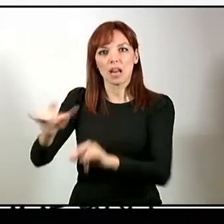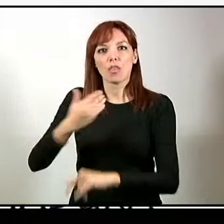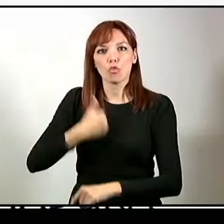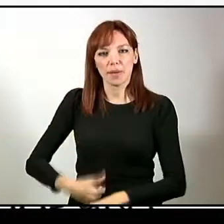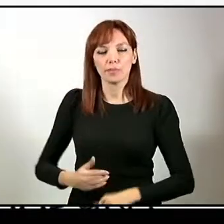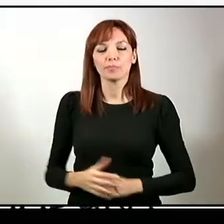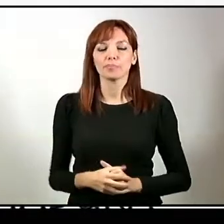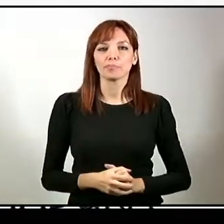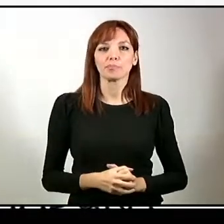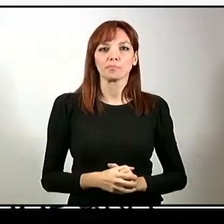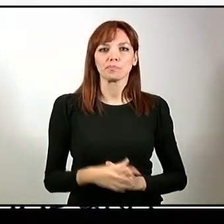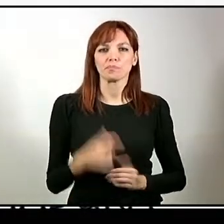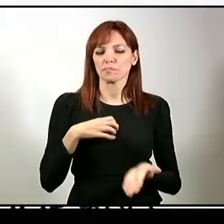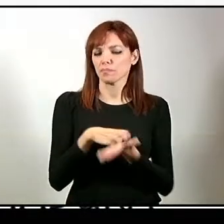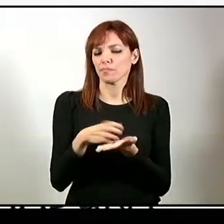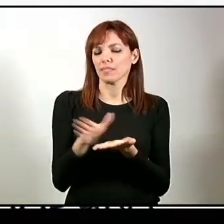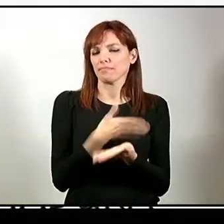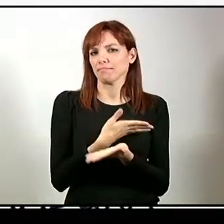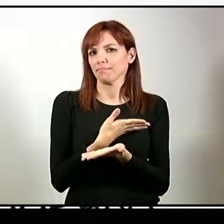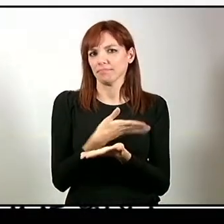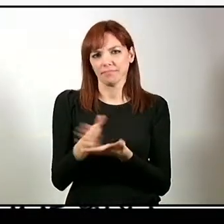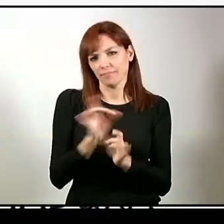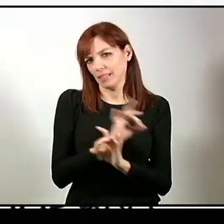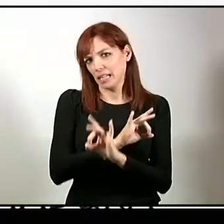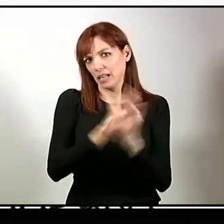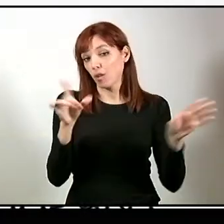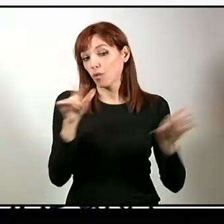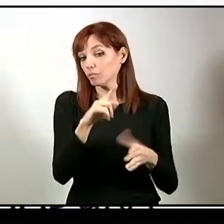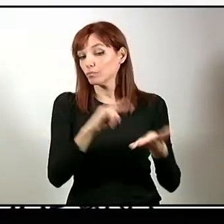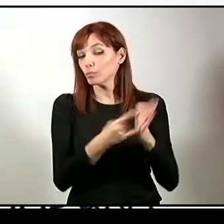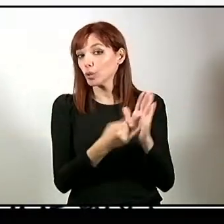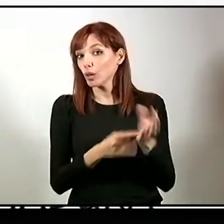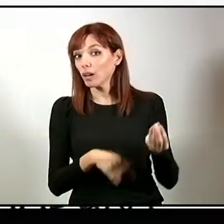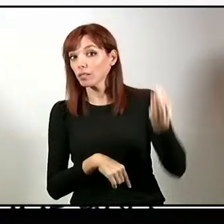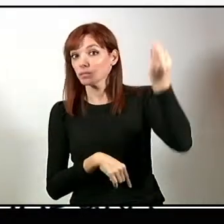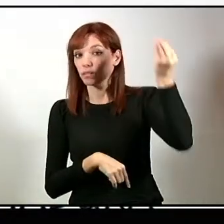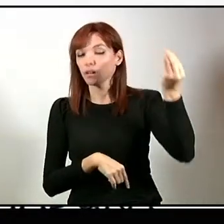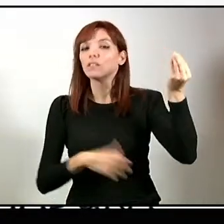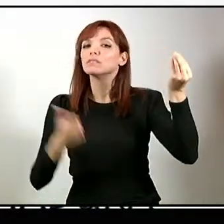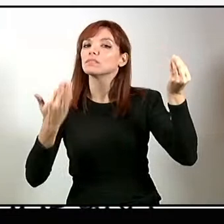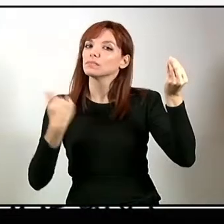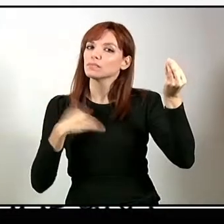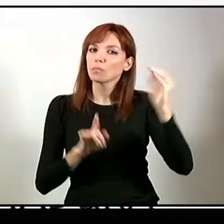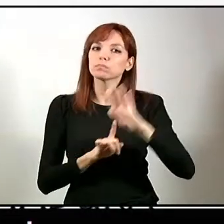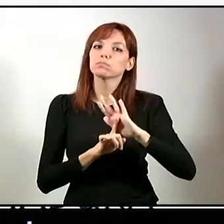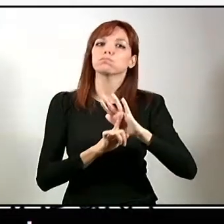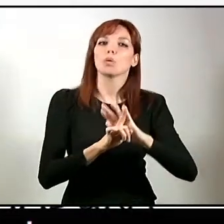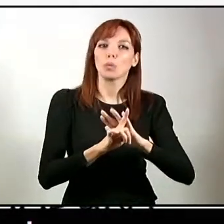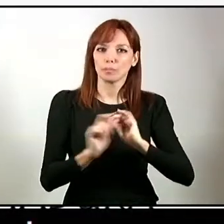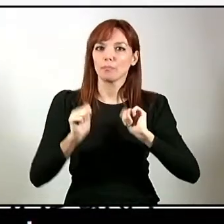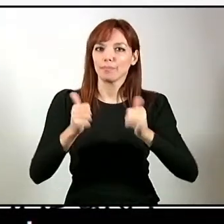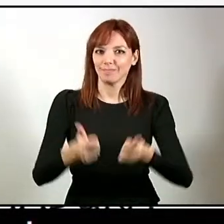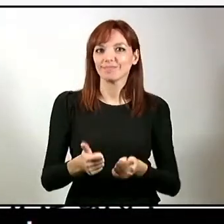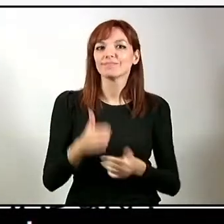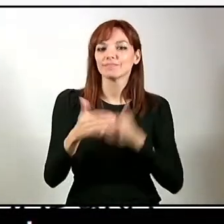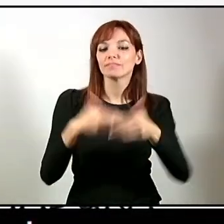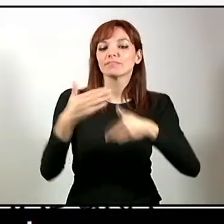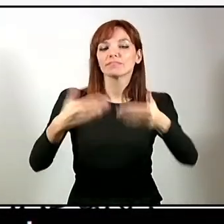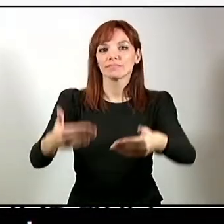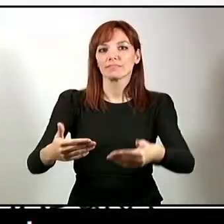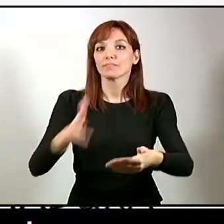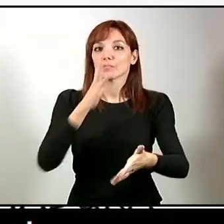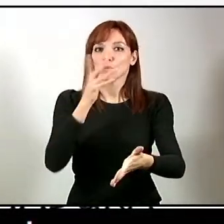No tengo ninguna duda que este proyecto hoy da un paso firme con la financiación del